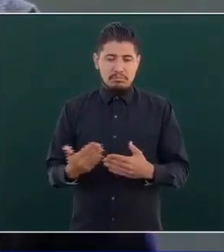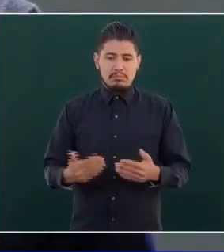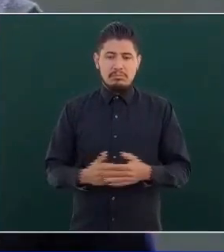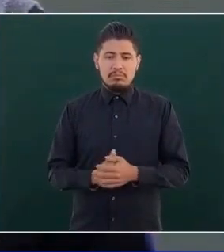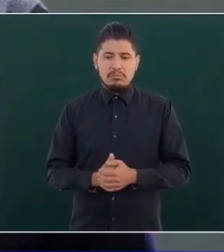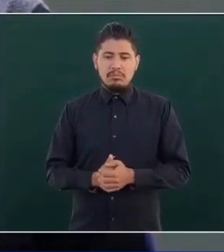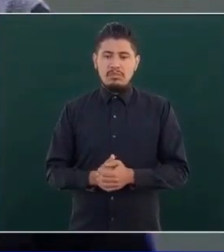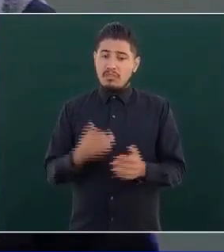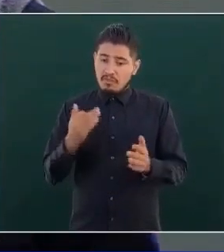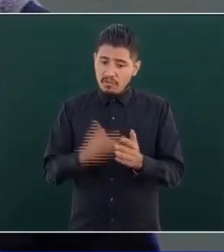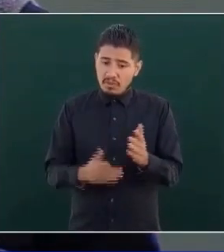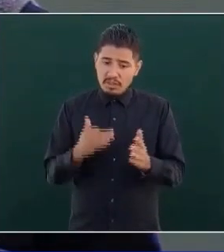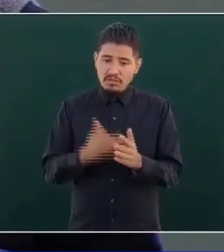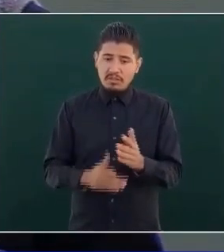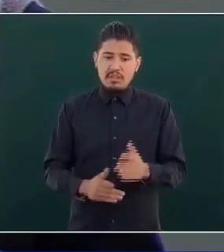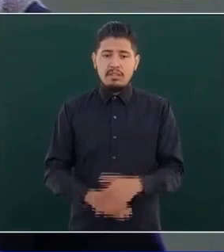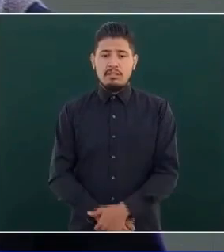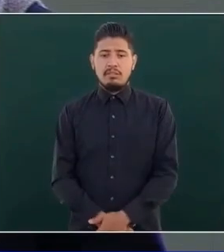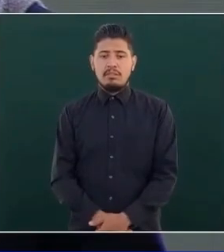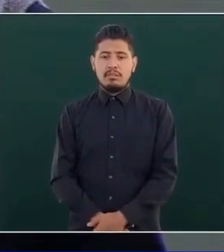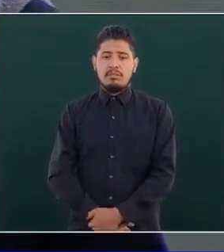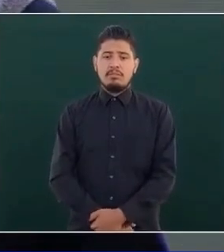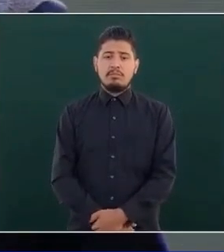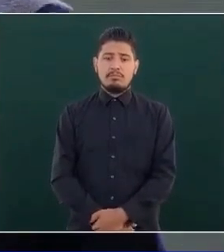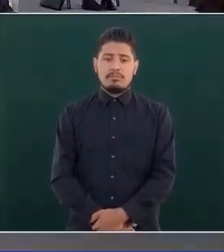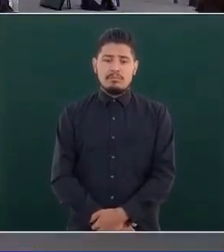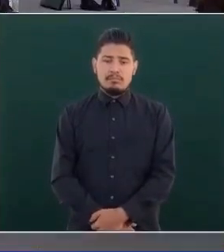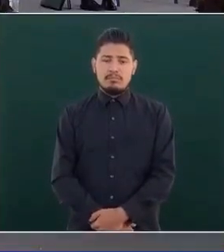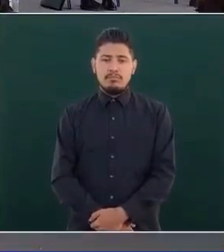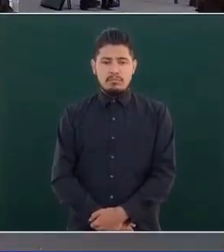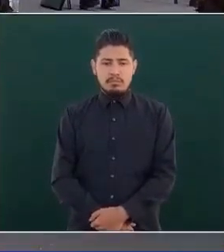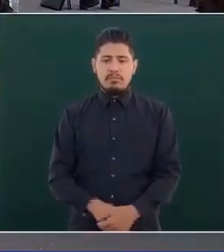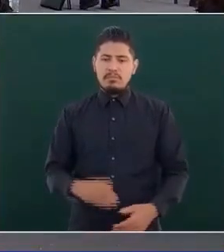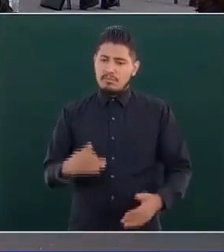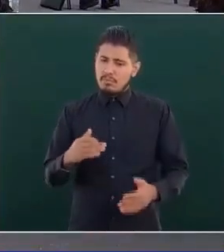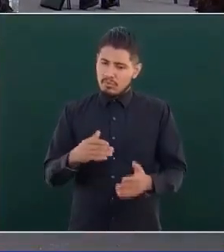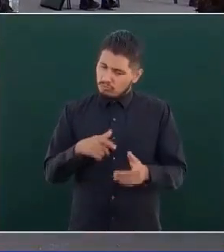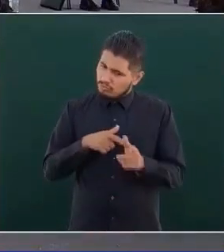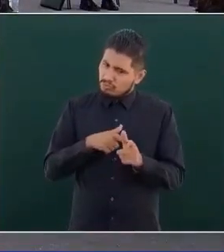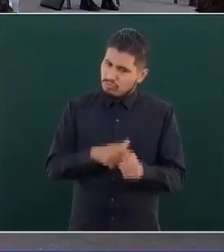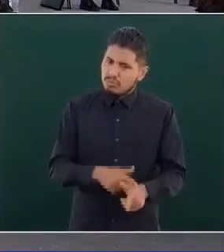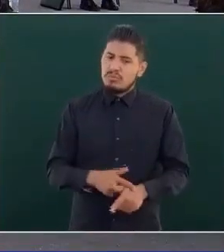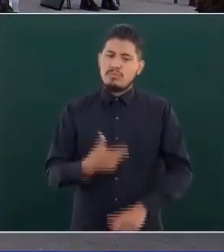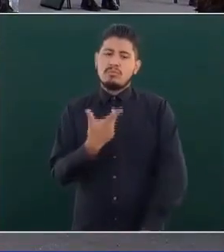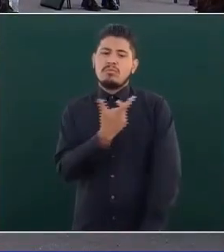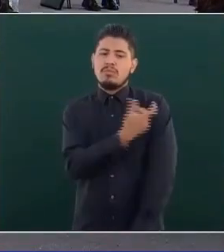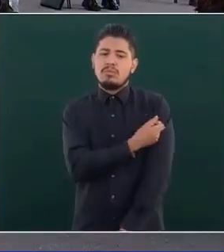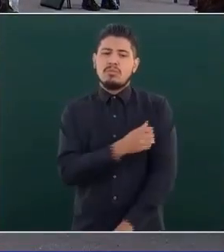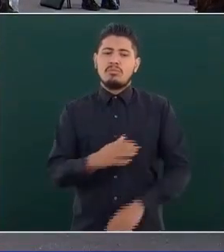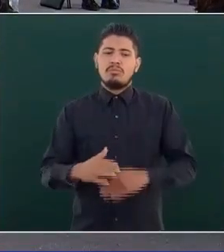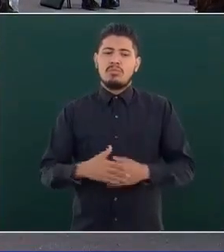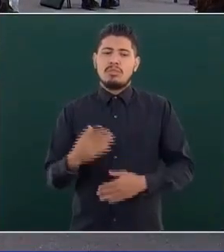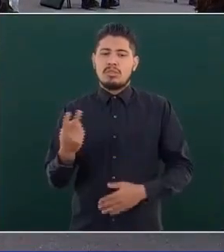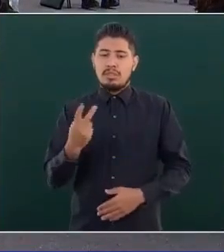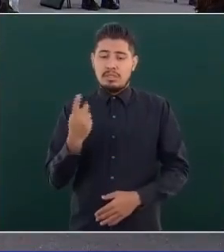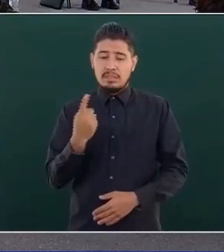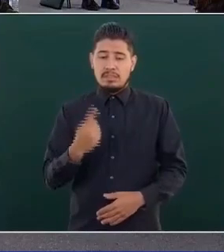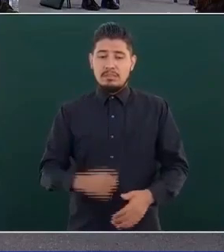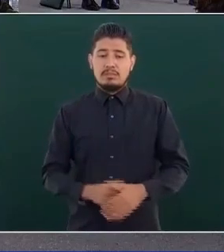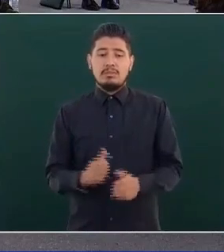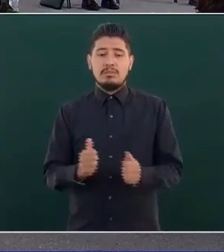nos han faltado y vamos a continuar vacunando porque con este